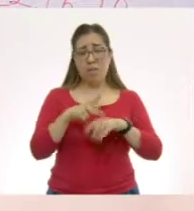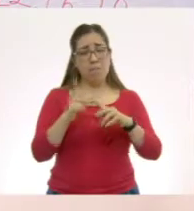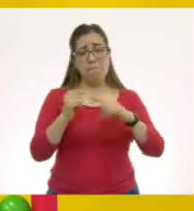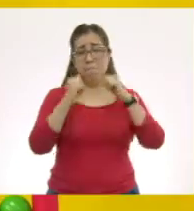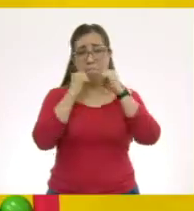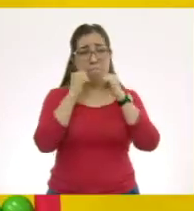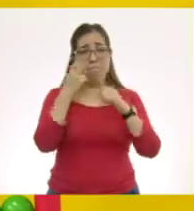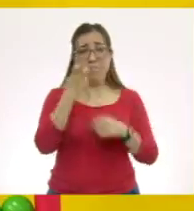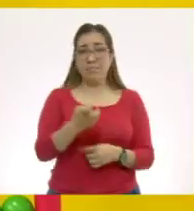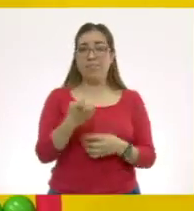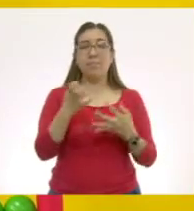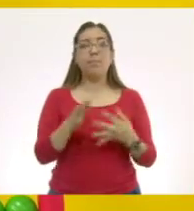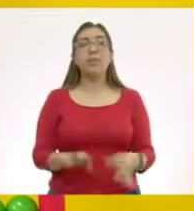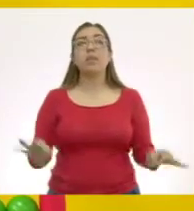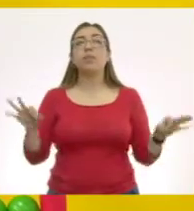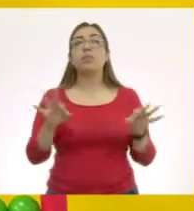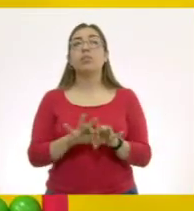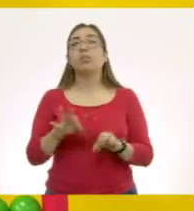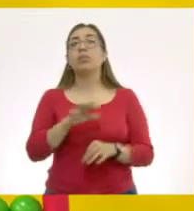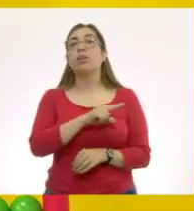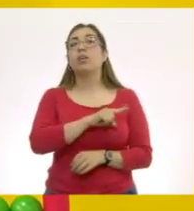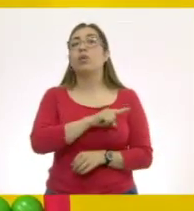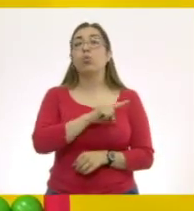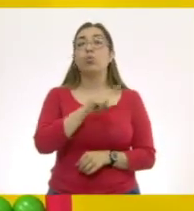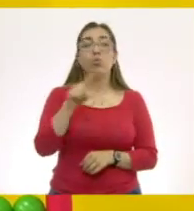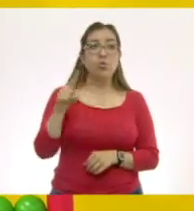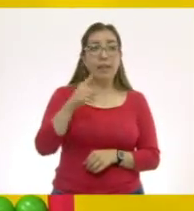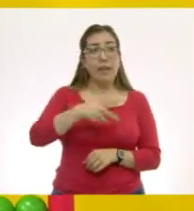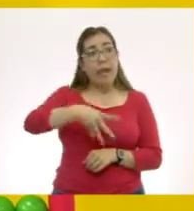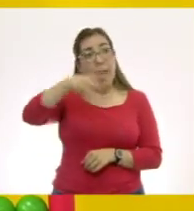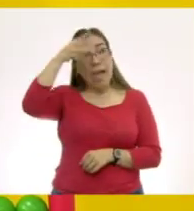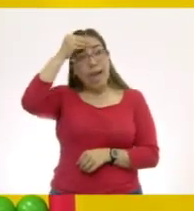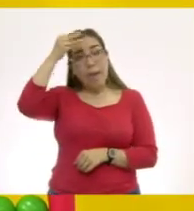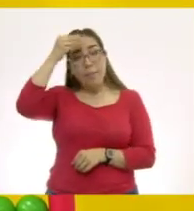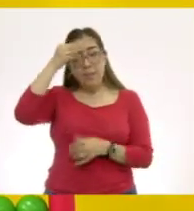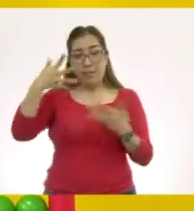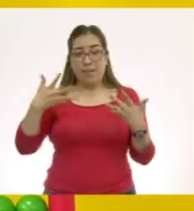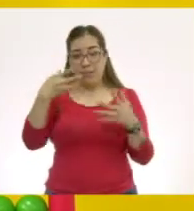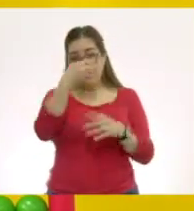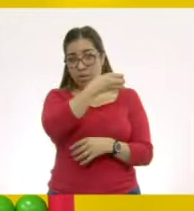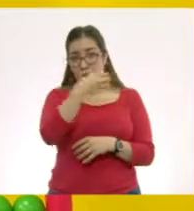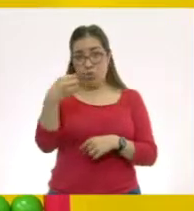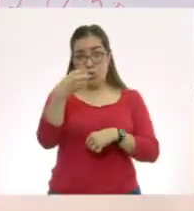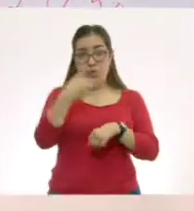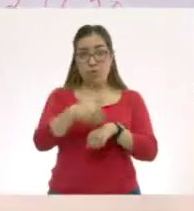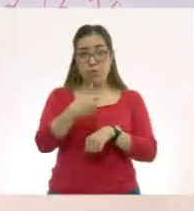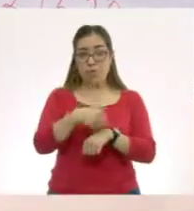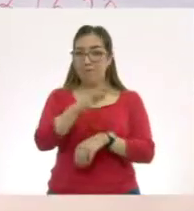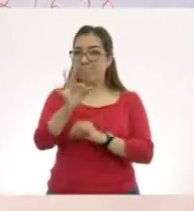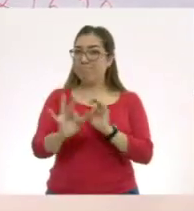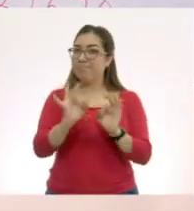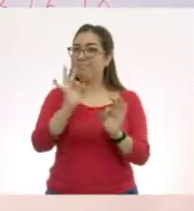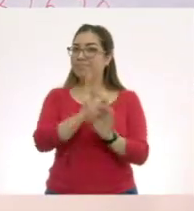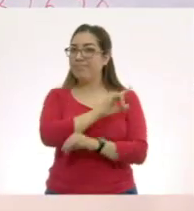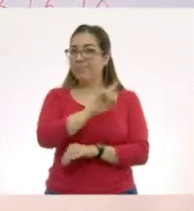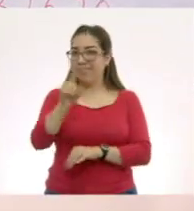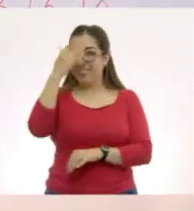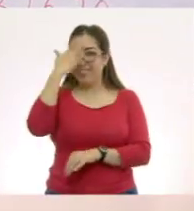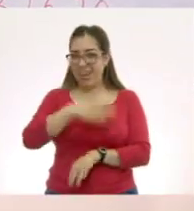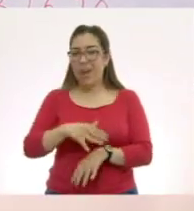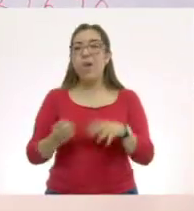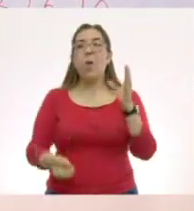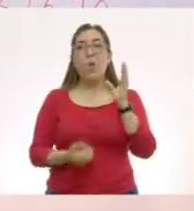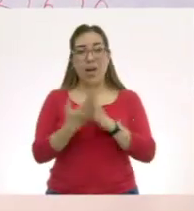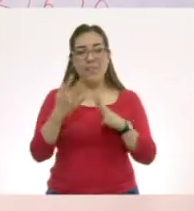importa. Lo importante es que ustedes, niñas y niños, aprendan a construir sucesiones. Perfecto, entonces ya saben una nueva manera de